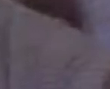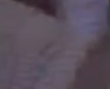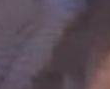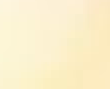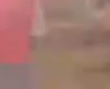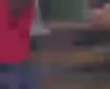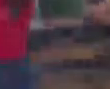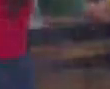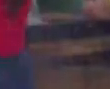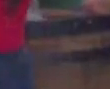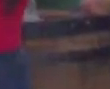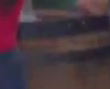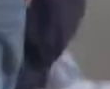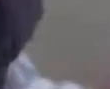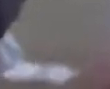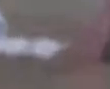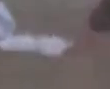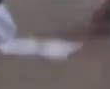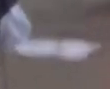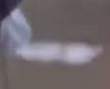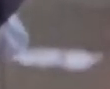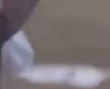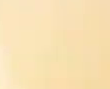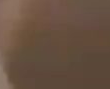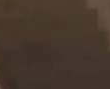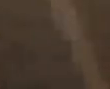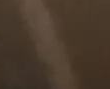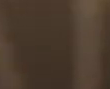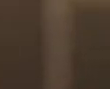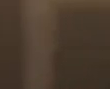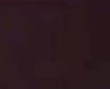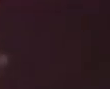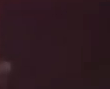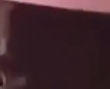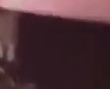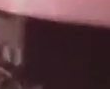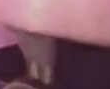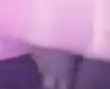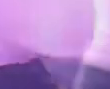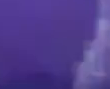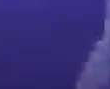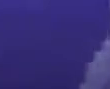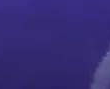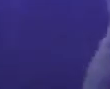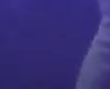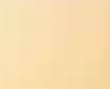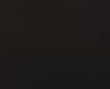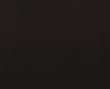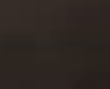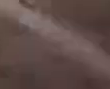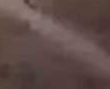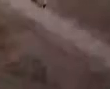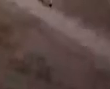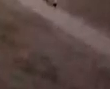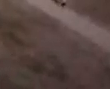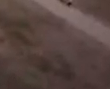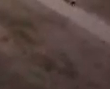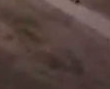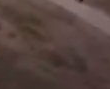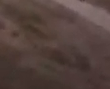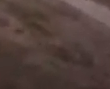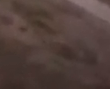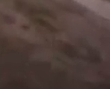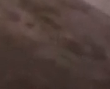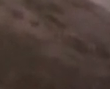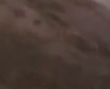toda la familia, food trucks, paseo de artesanos y el increíble show en vivo de Algarroba. Los menores de